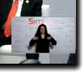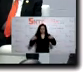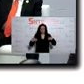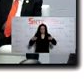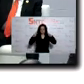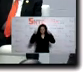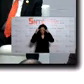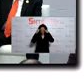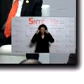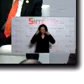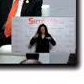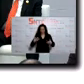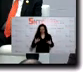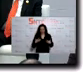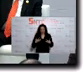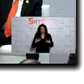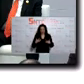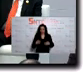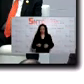ceja. Sí,